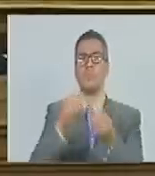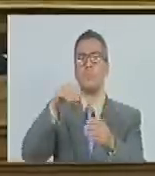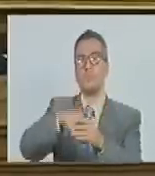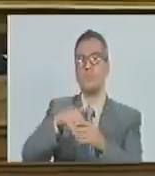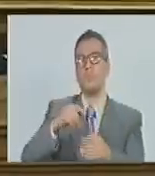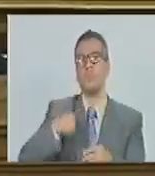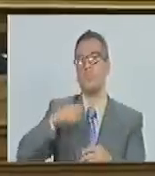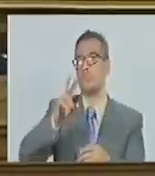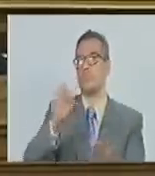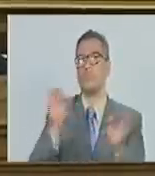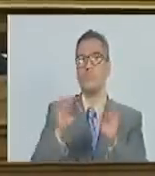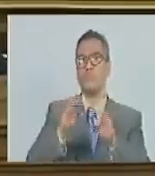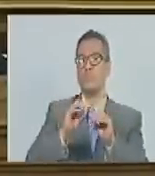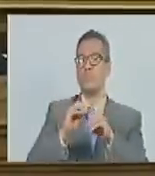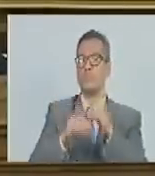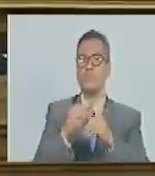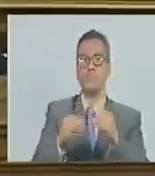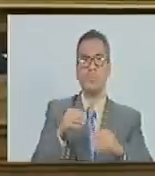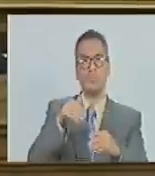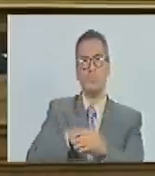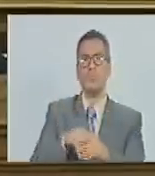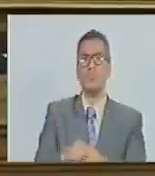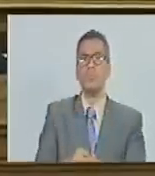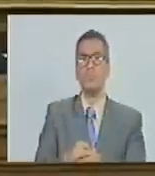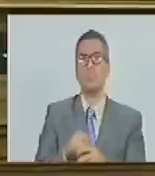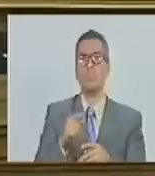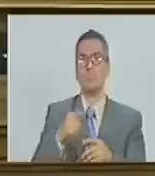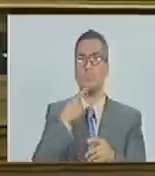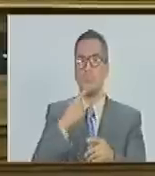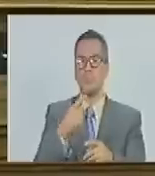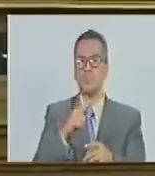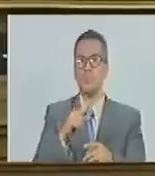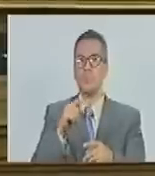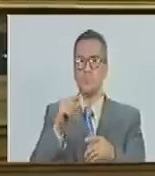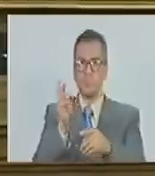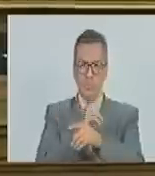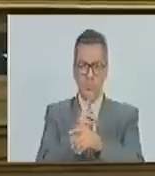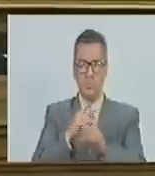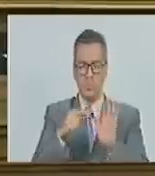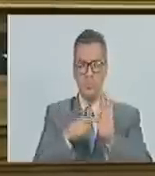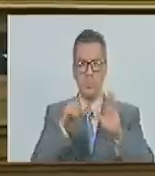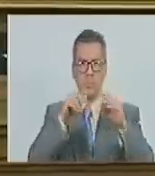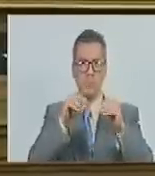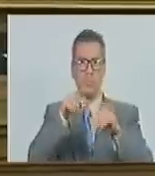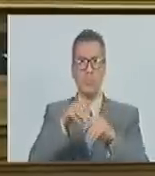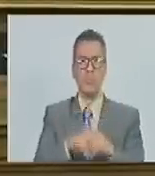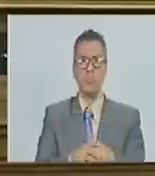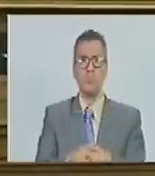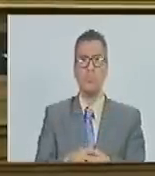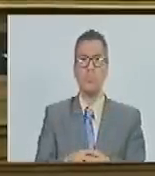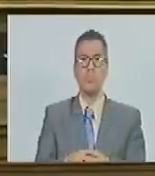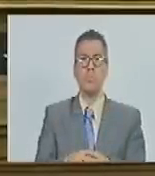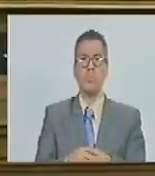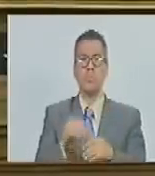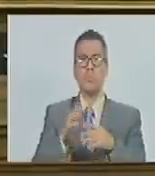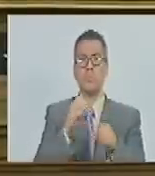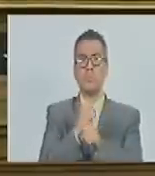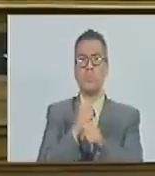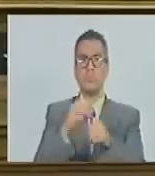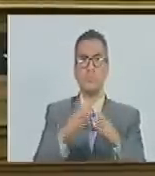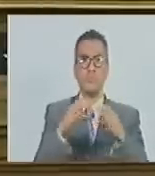postulaciones. No es el comité de postulaciones. Explico brevemente para que también el equipo de trabajo